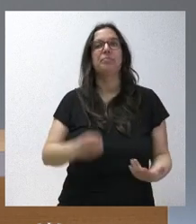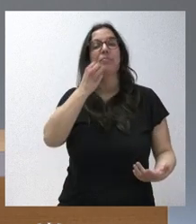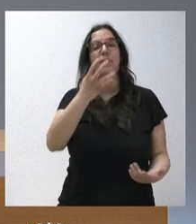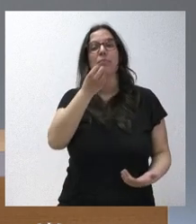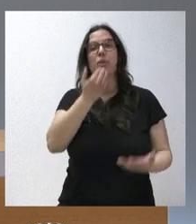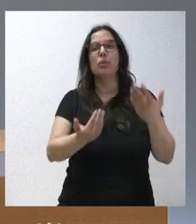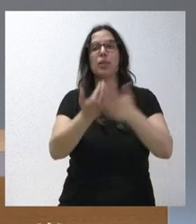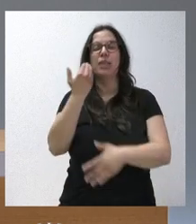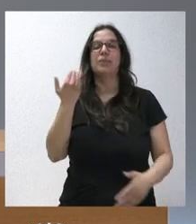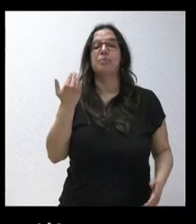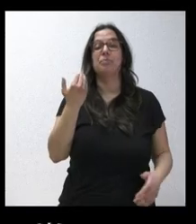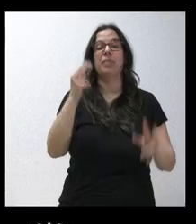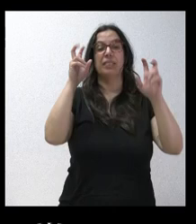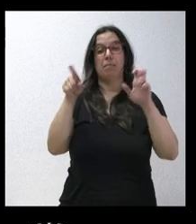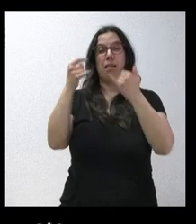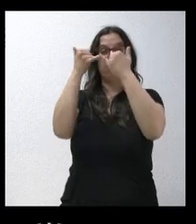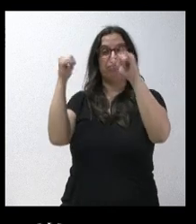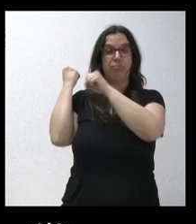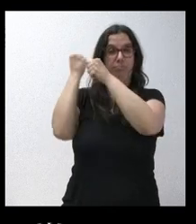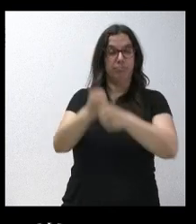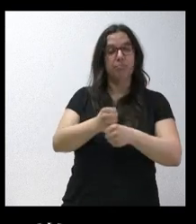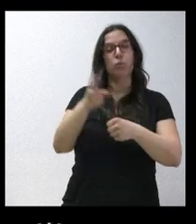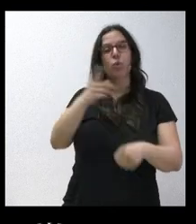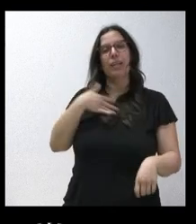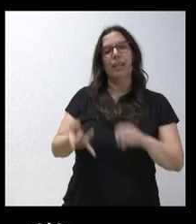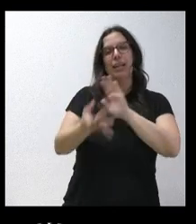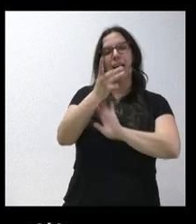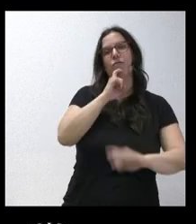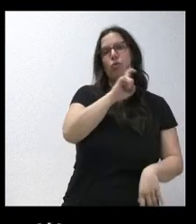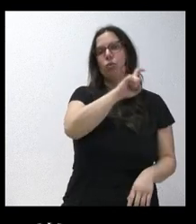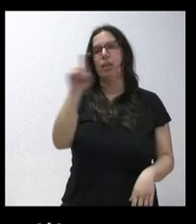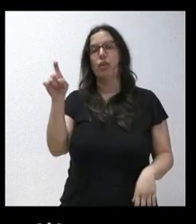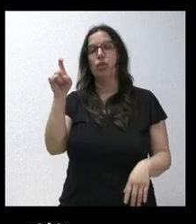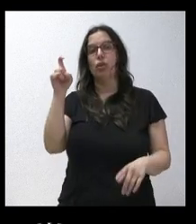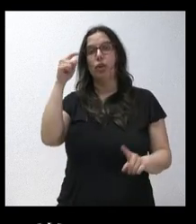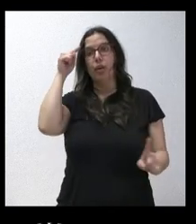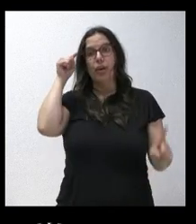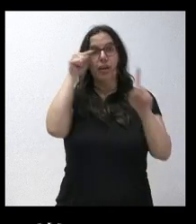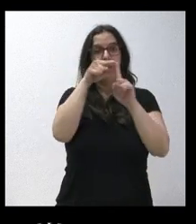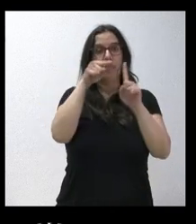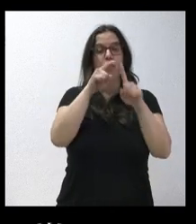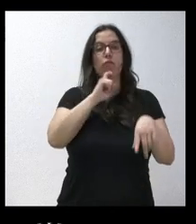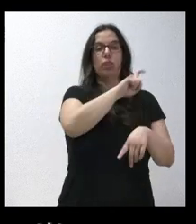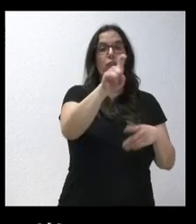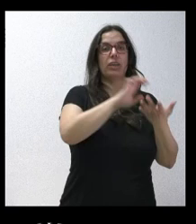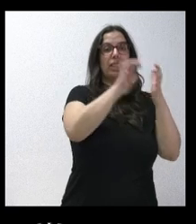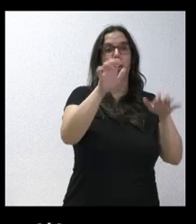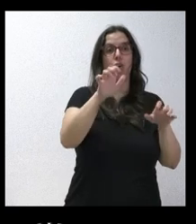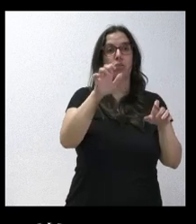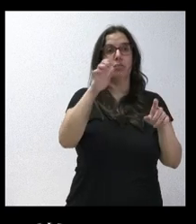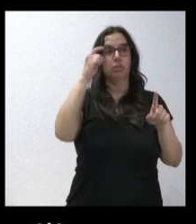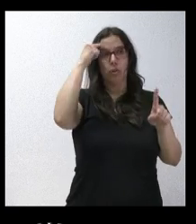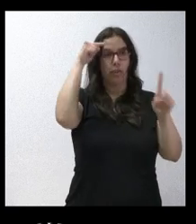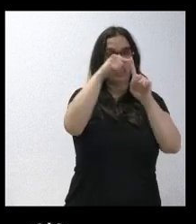días Si sobre esta conmemoración han decidido crear una fundación que tiene los mismos fines que que la fundación de Castilla León mi pregunta